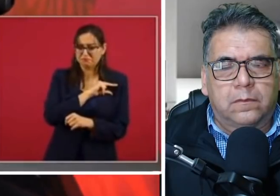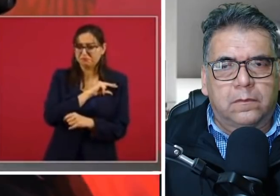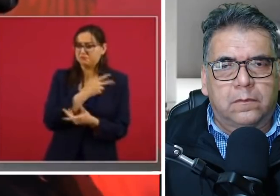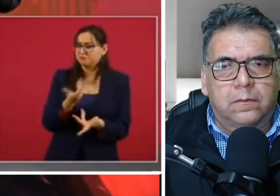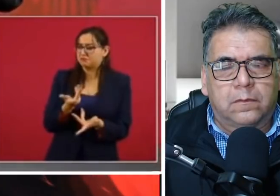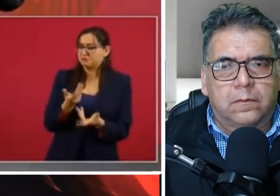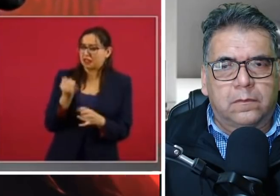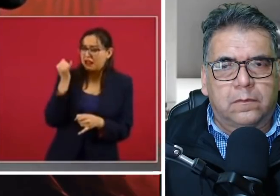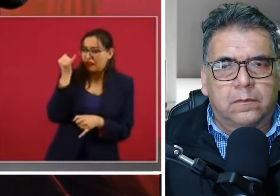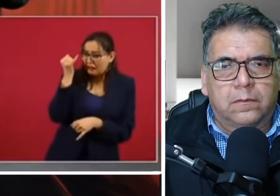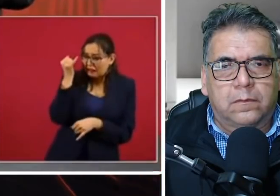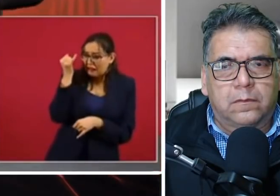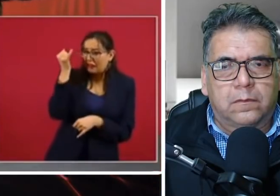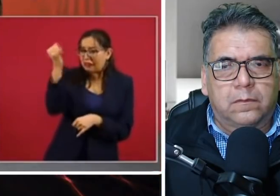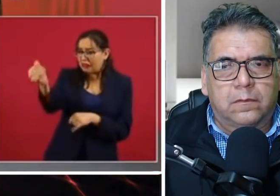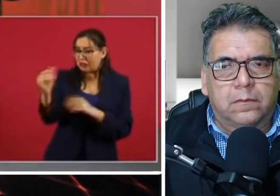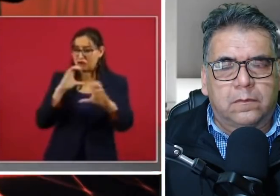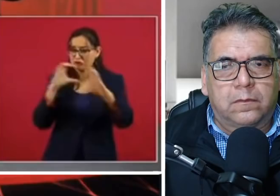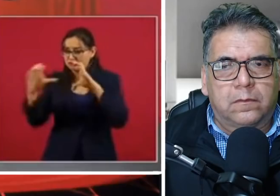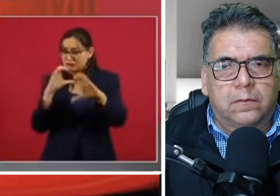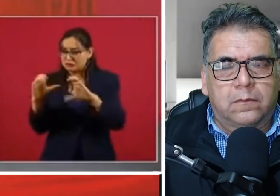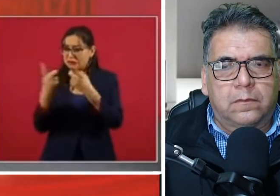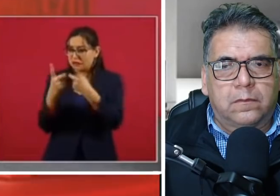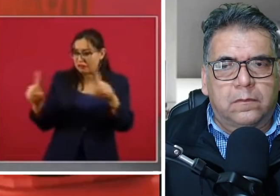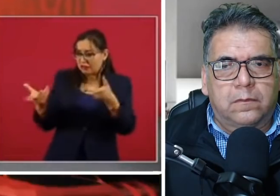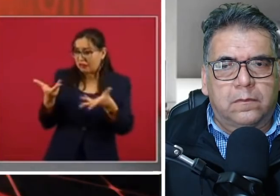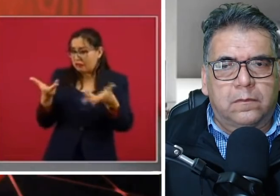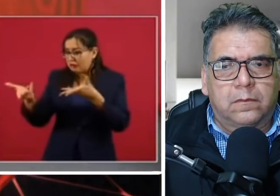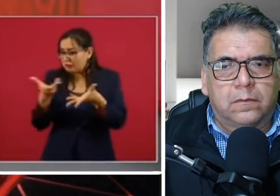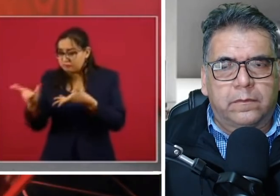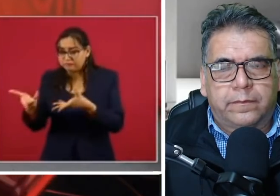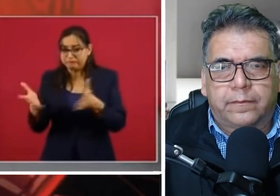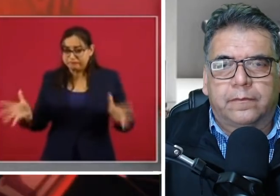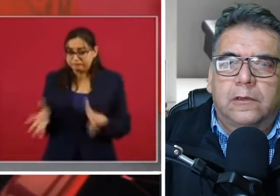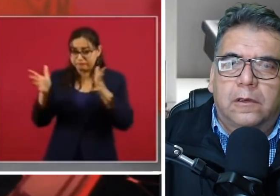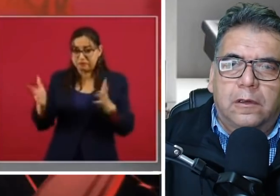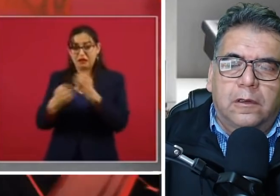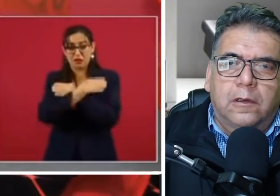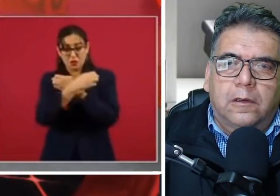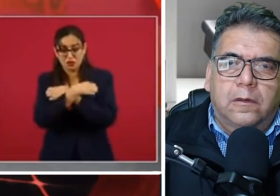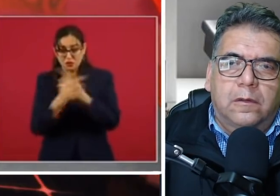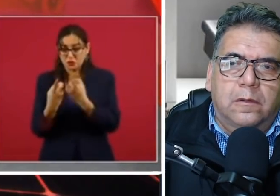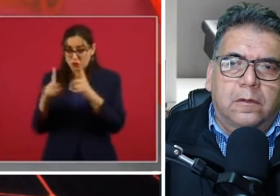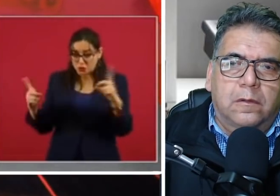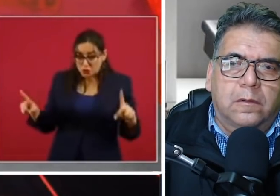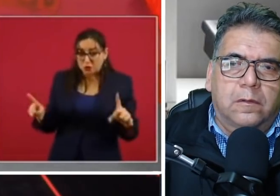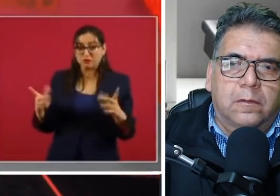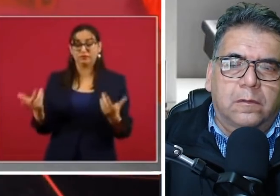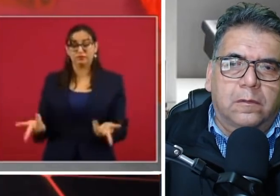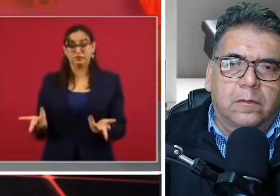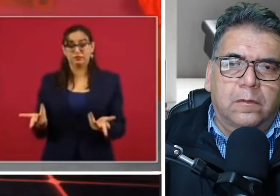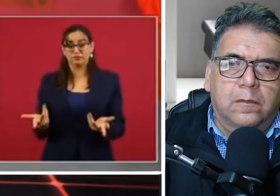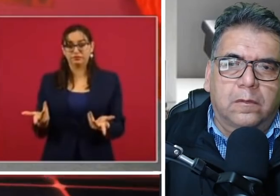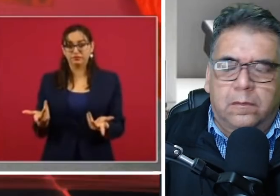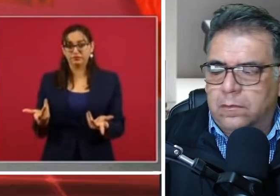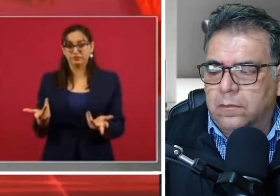la comunicación y que haya desarrollo en el país, desarrollo educativo, desarrollo en lo que